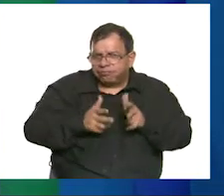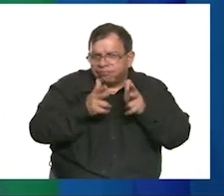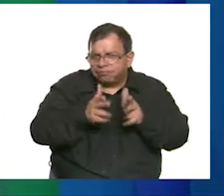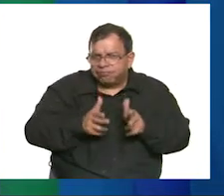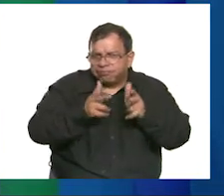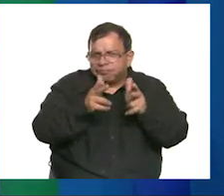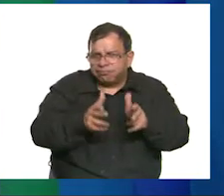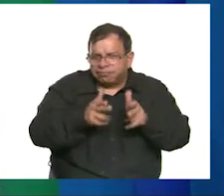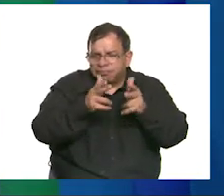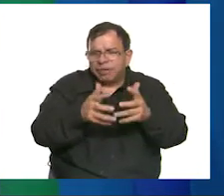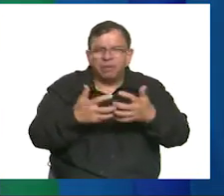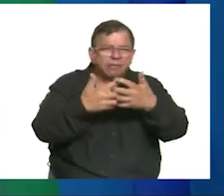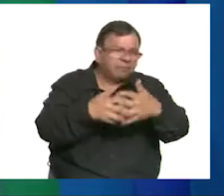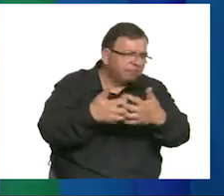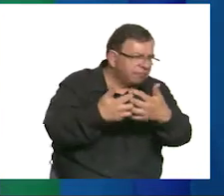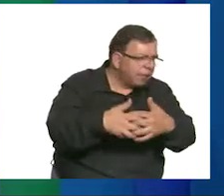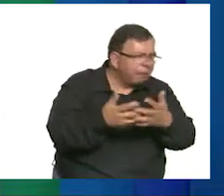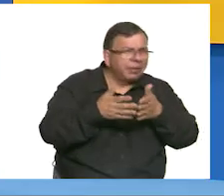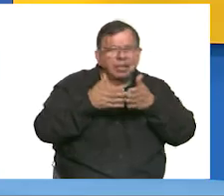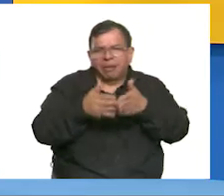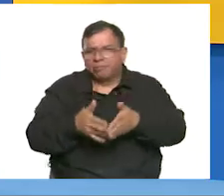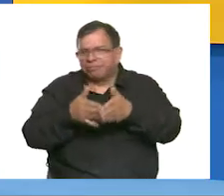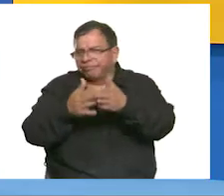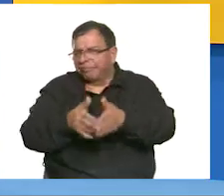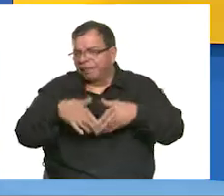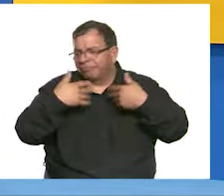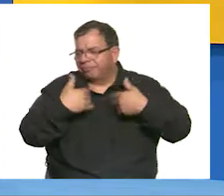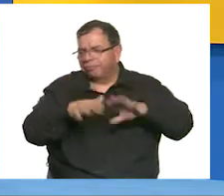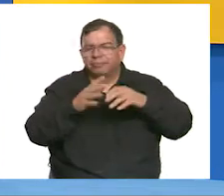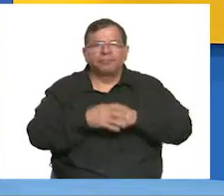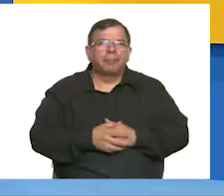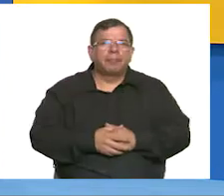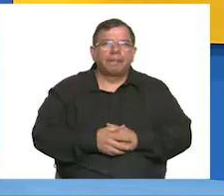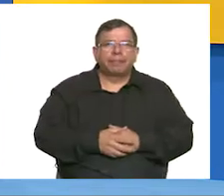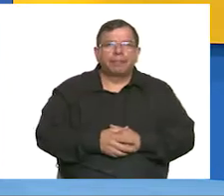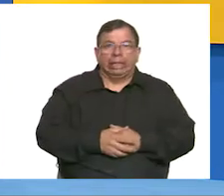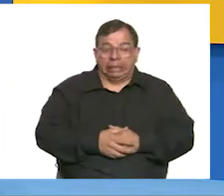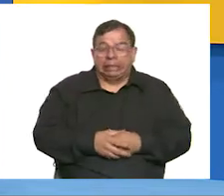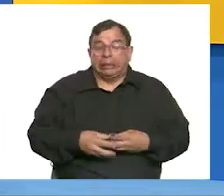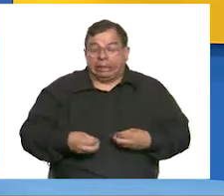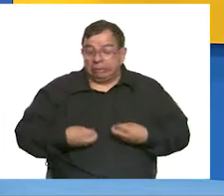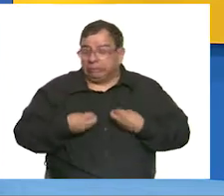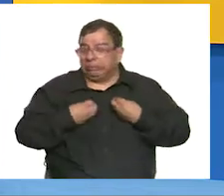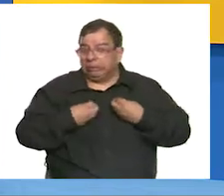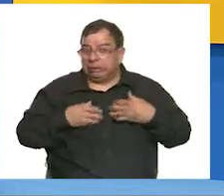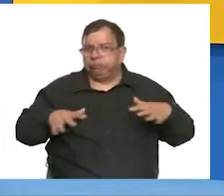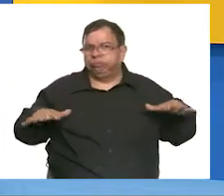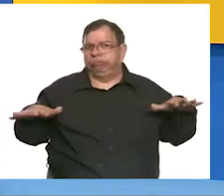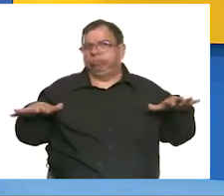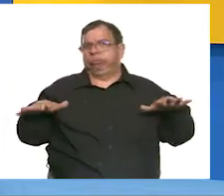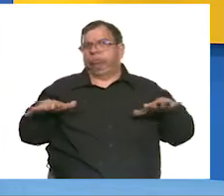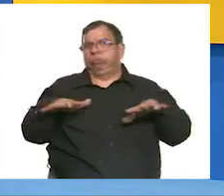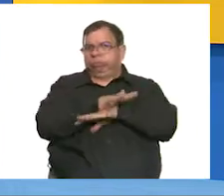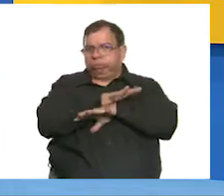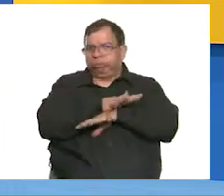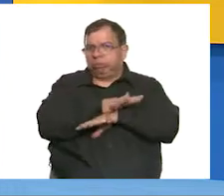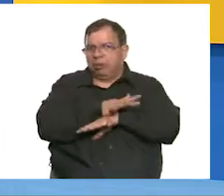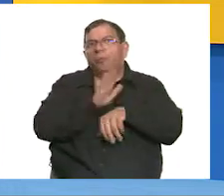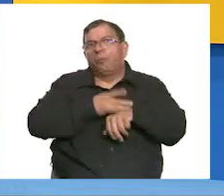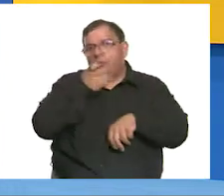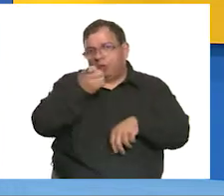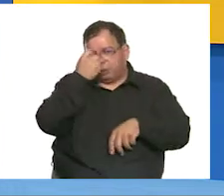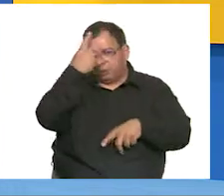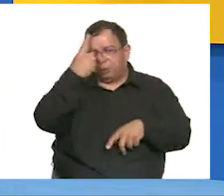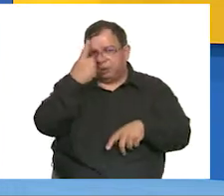fábricas, embarcaciones y locomotoras. Maestro, viéndolo así, la vida cambió drásticamente gracias a esos inventos y hoy pues